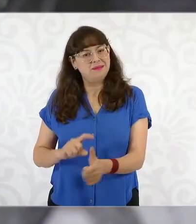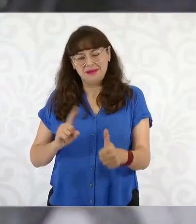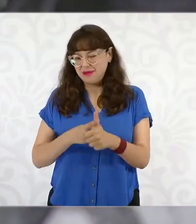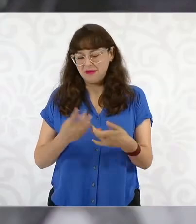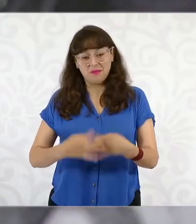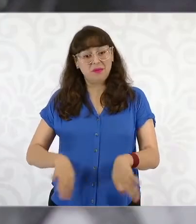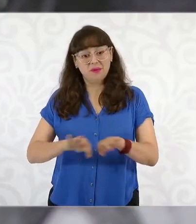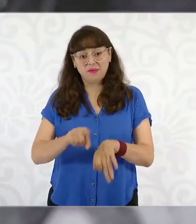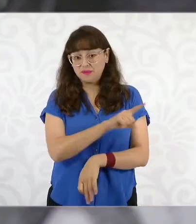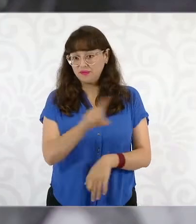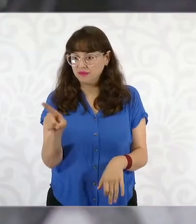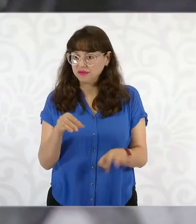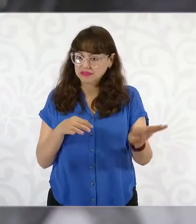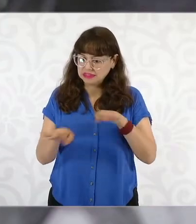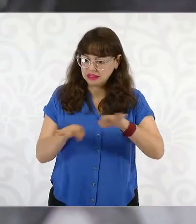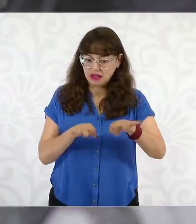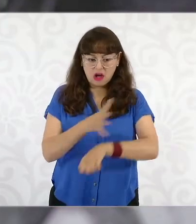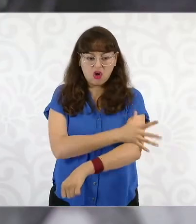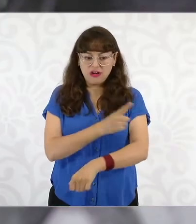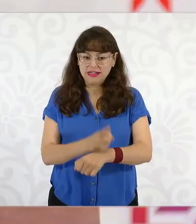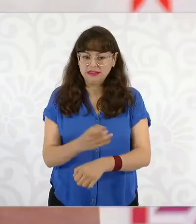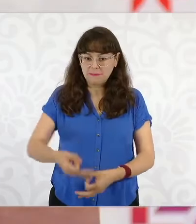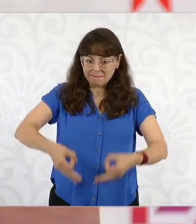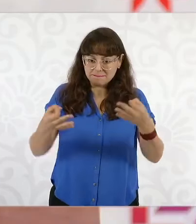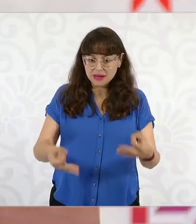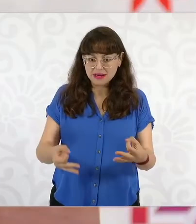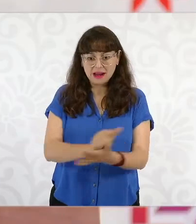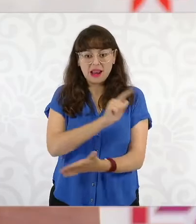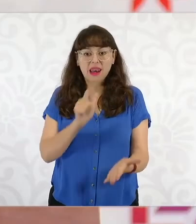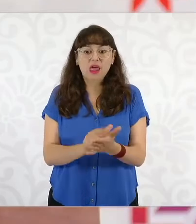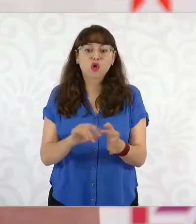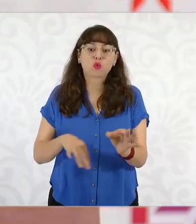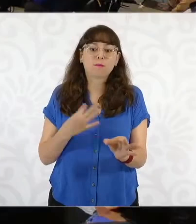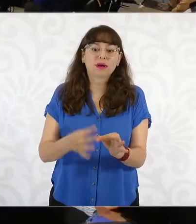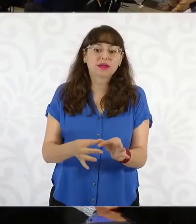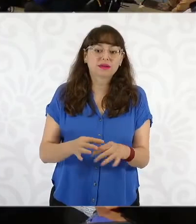garantizar la honestidad de los servidores públicos y que se cumpla la ley.